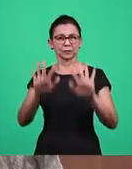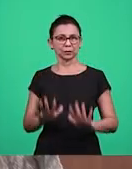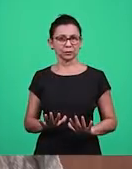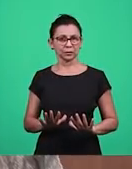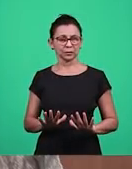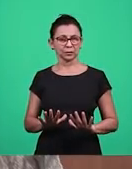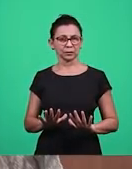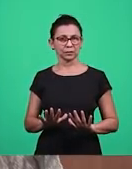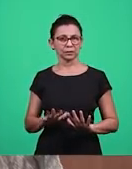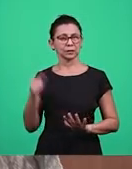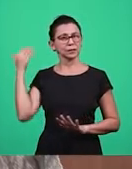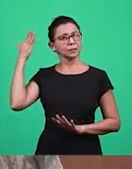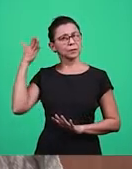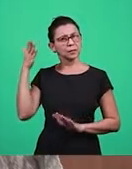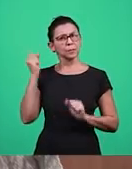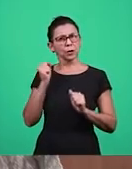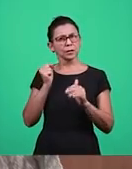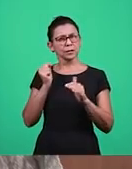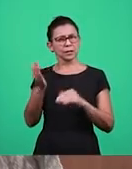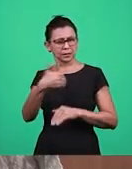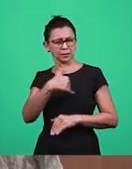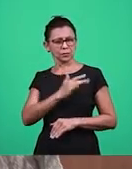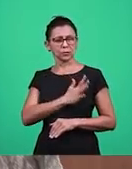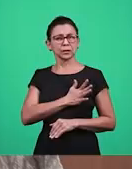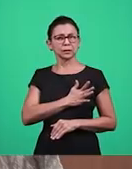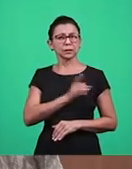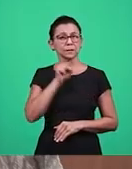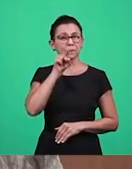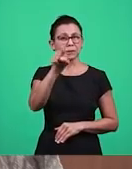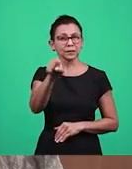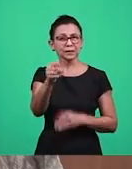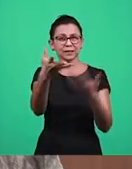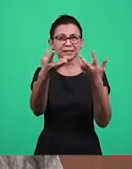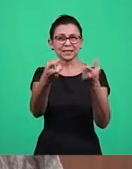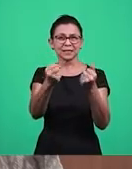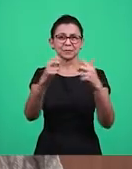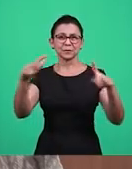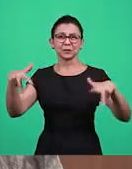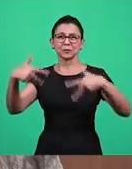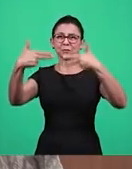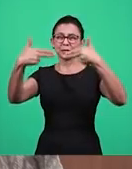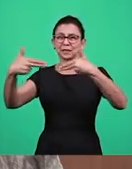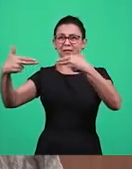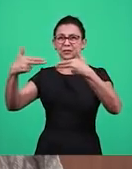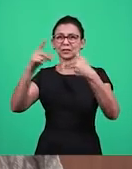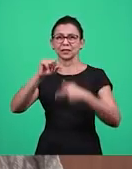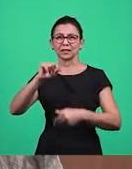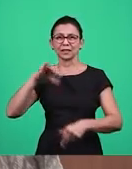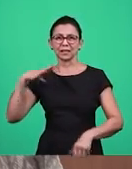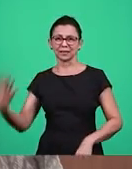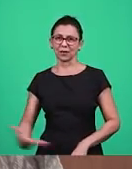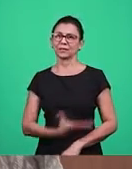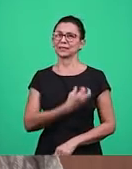que esta palabra pueda también entrar en su vida para que usted pueda recibir este presente, este regalo